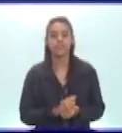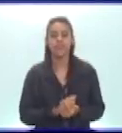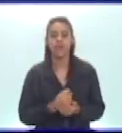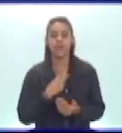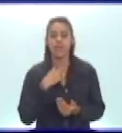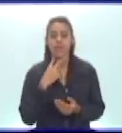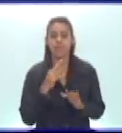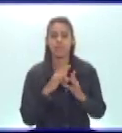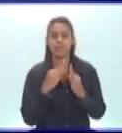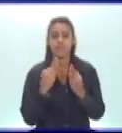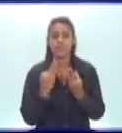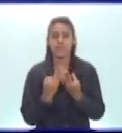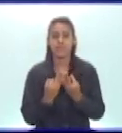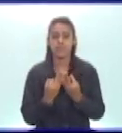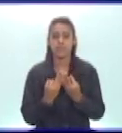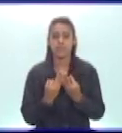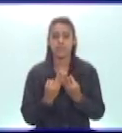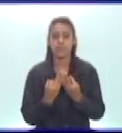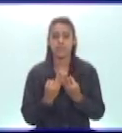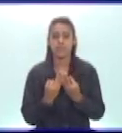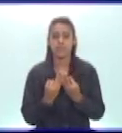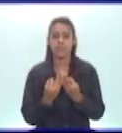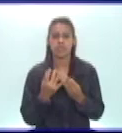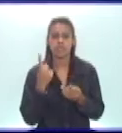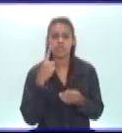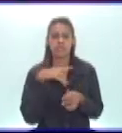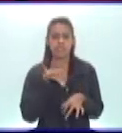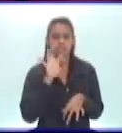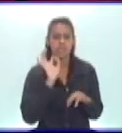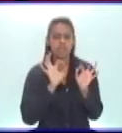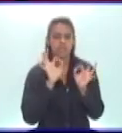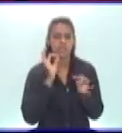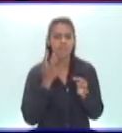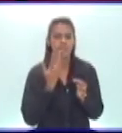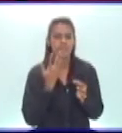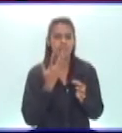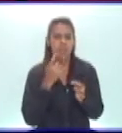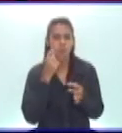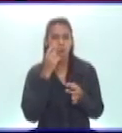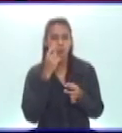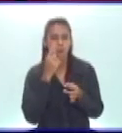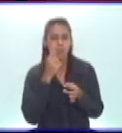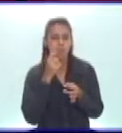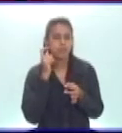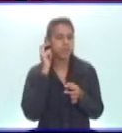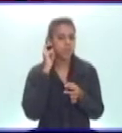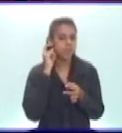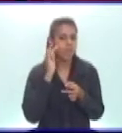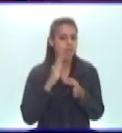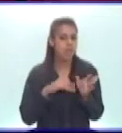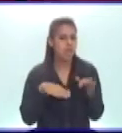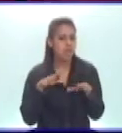de los familiares y distinguir si proviene de un hombre o de una mujer.